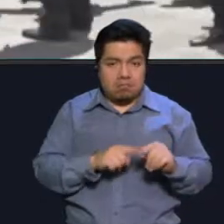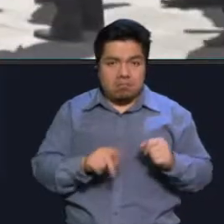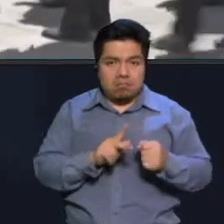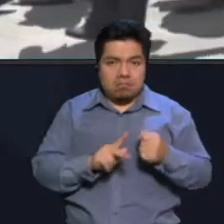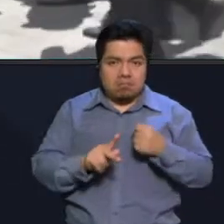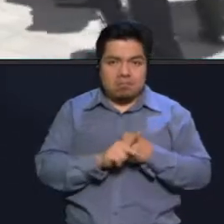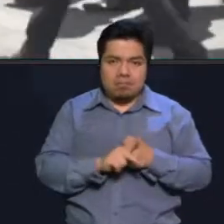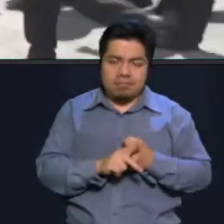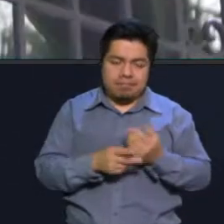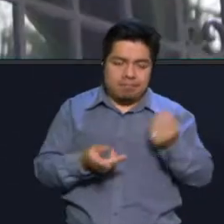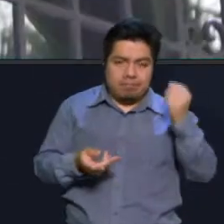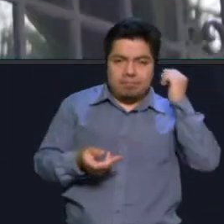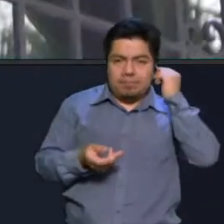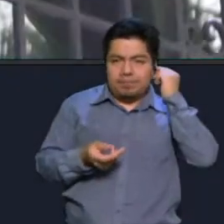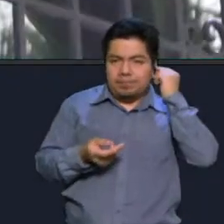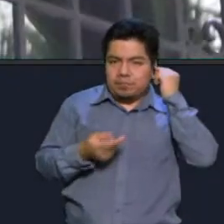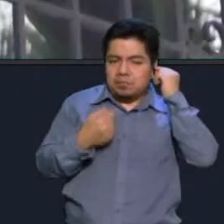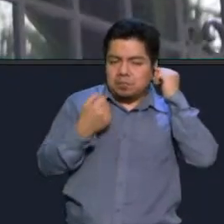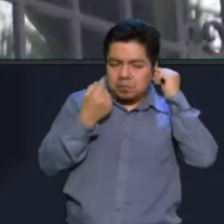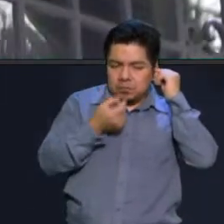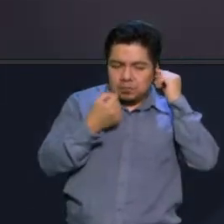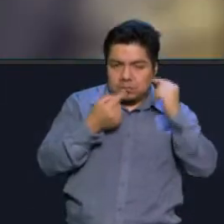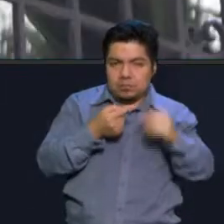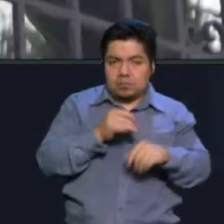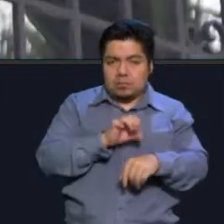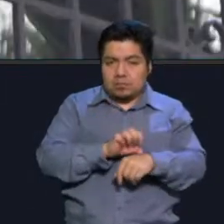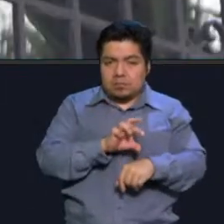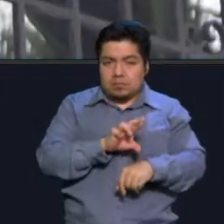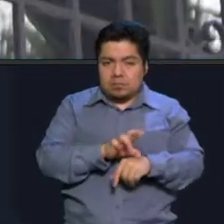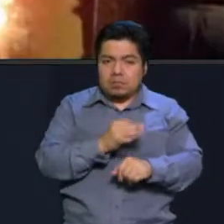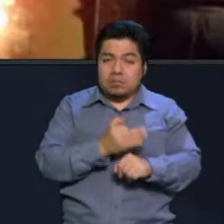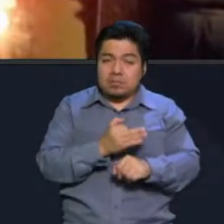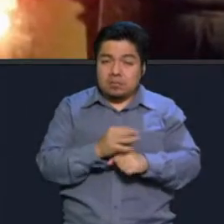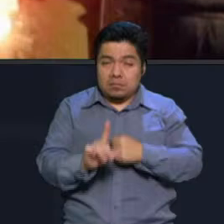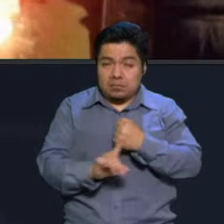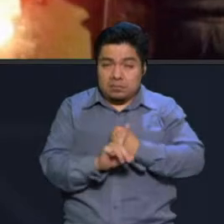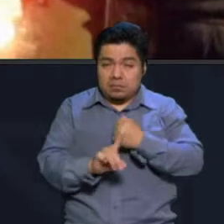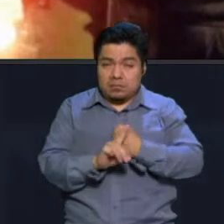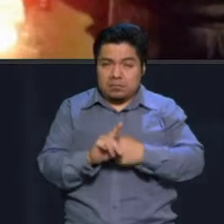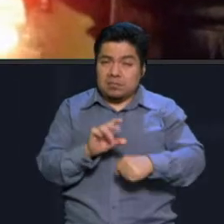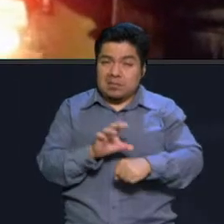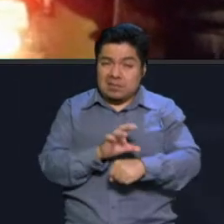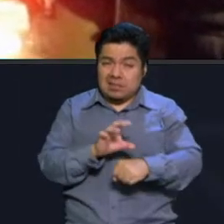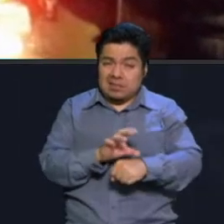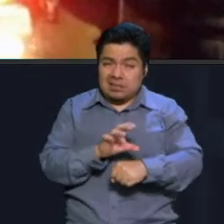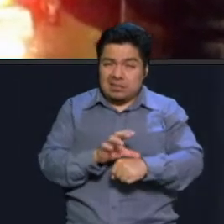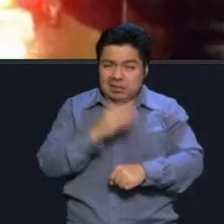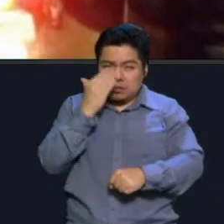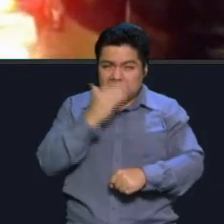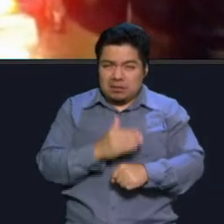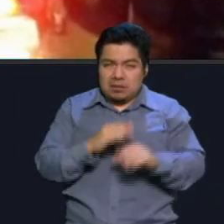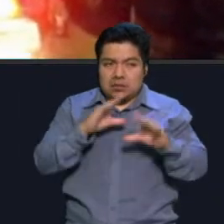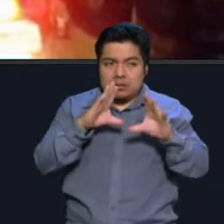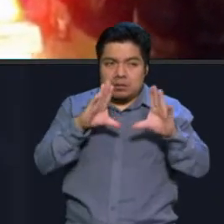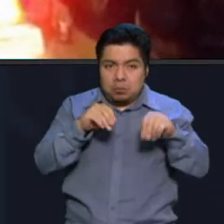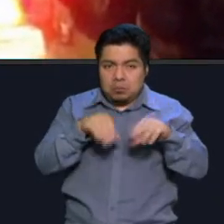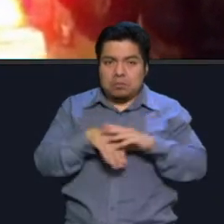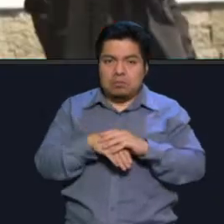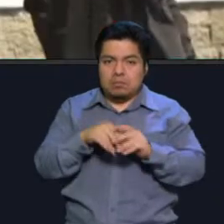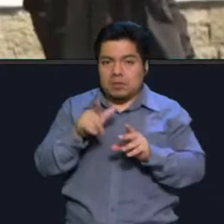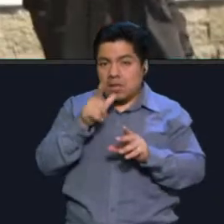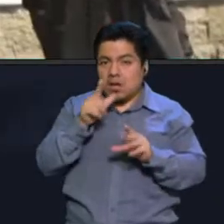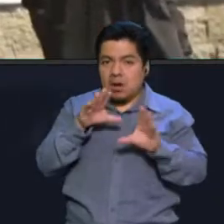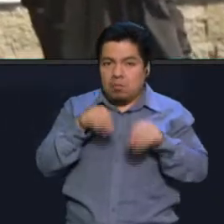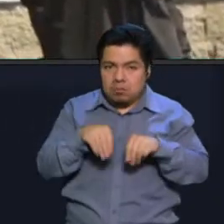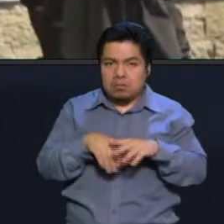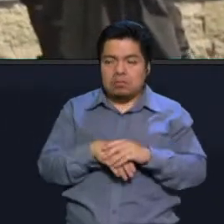mira, hemos escuchado también que Ecuador en este momento tiene problemas de energía, lo que le conocen como los apagones, que incluso pueden